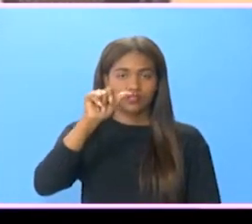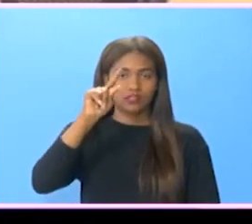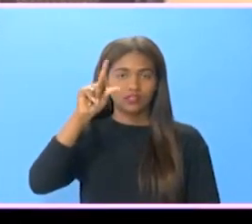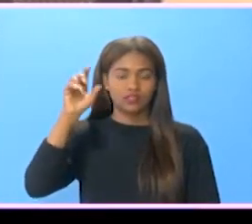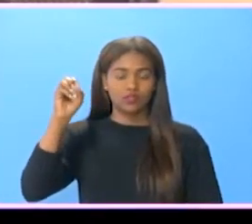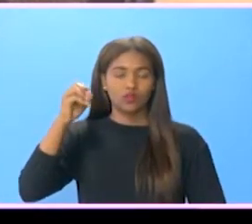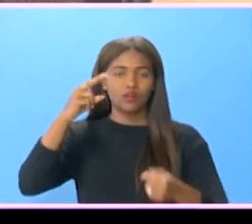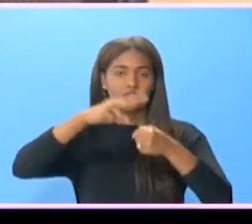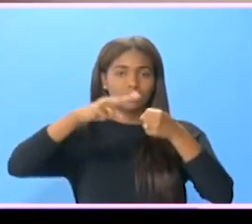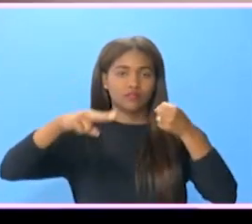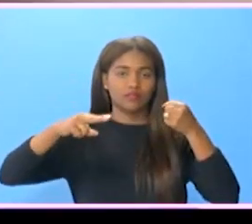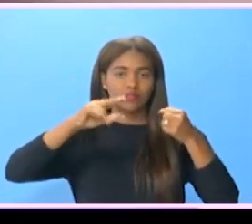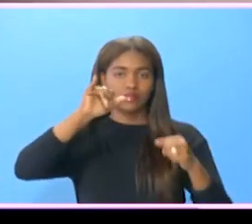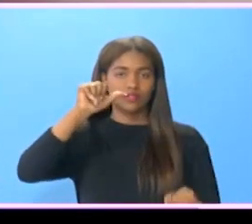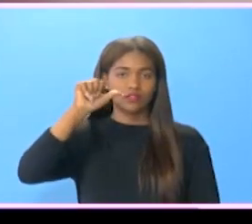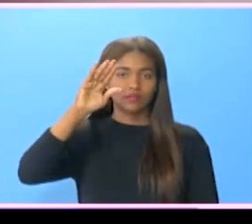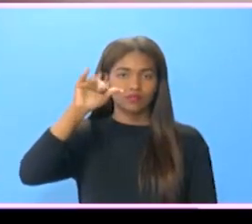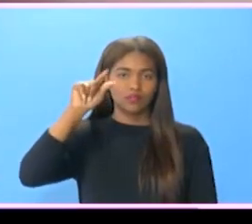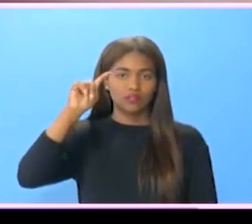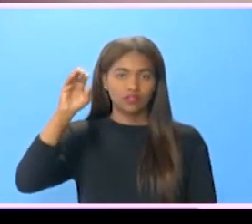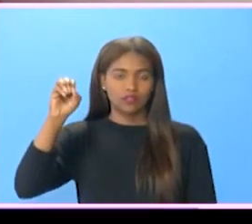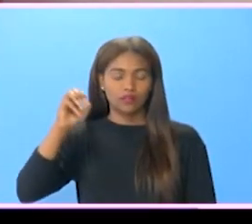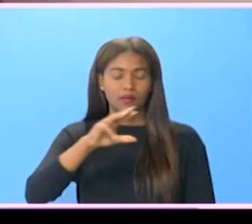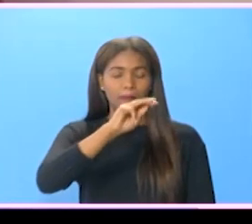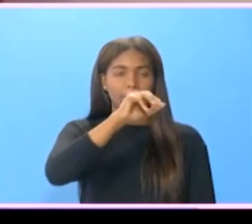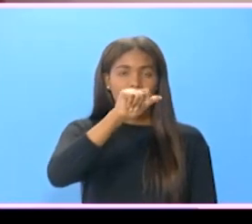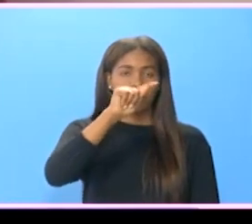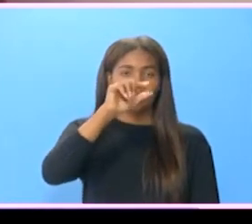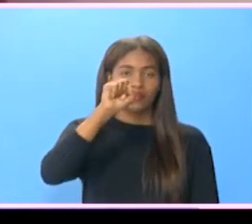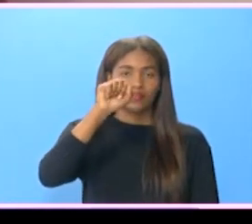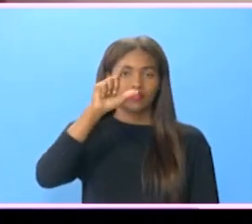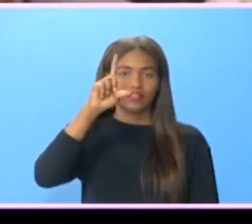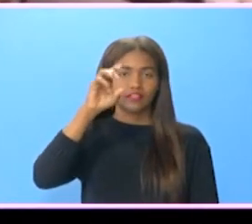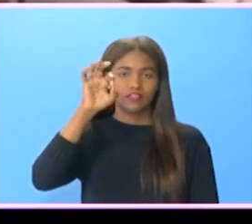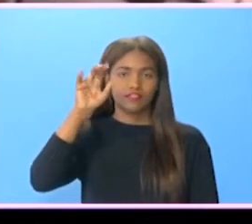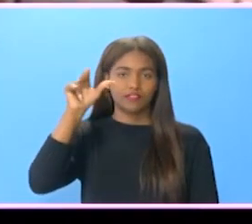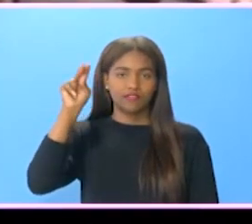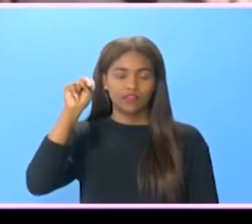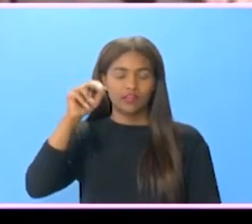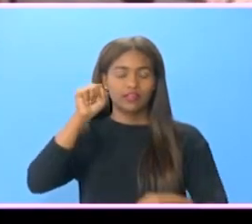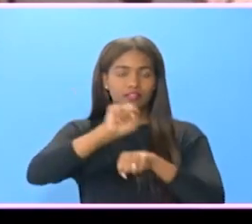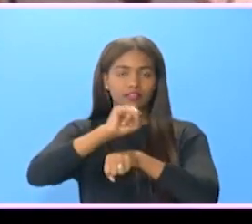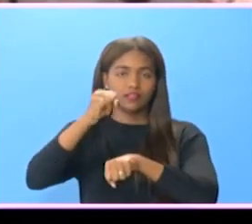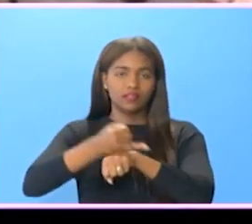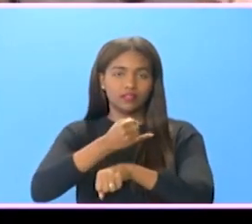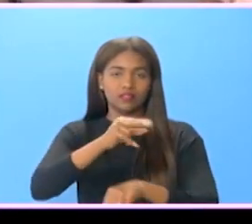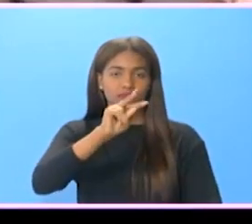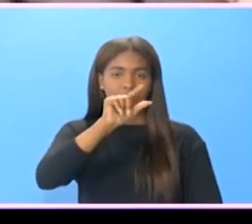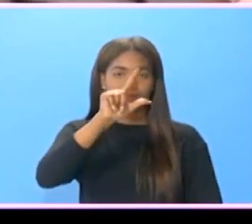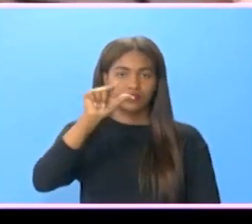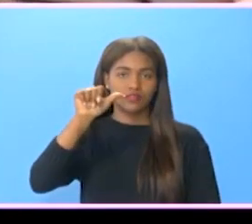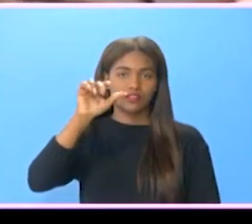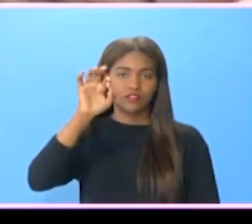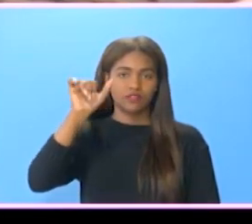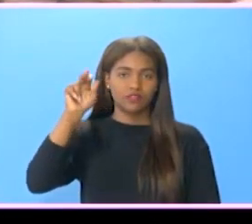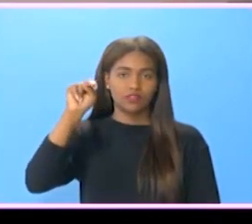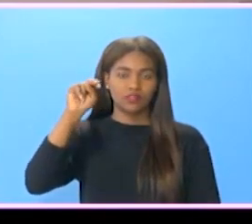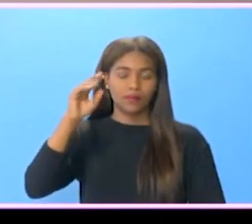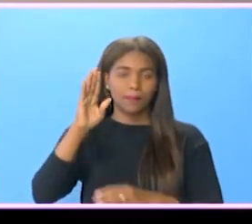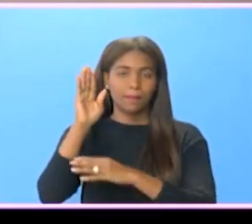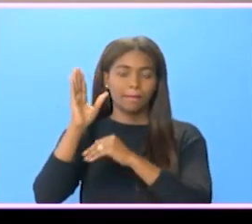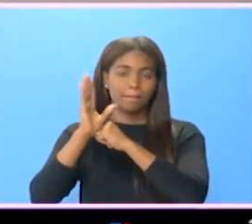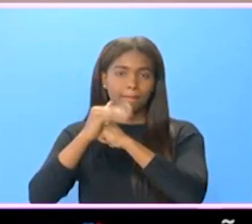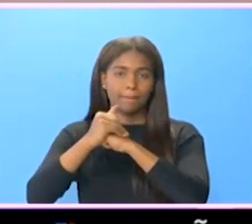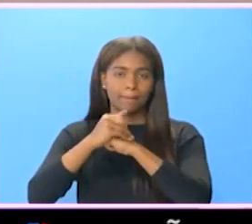Atomayor, Yabonito, Las Matas de Farfán, La Zanja, San Juan, Villa Fundación, Baní, San